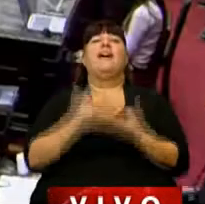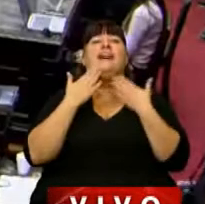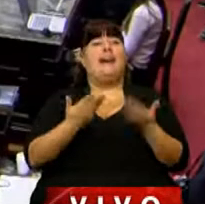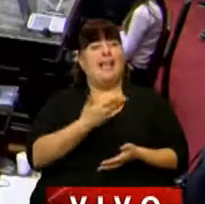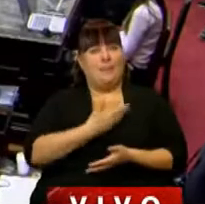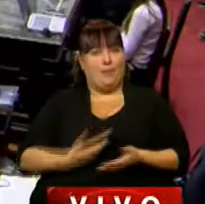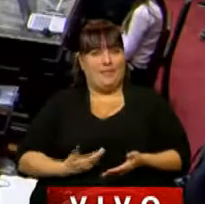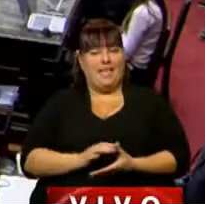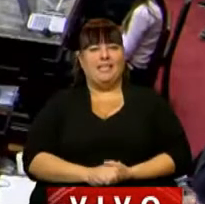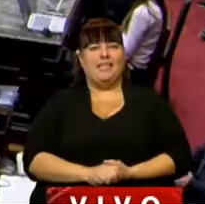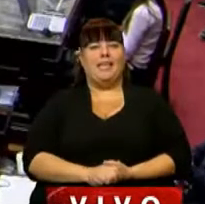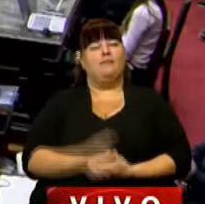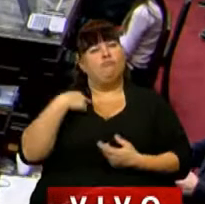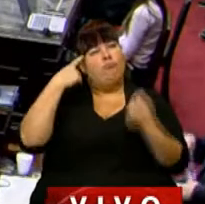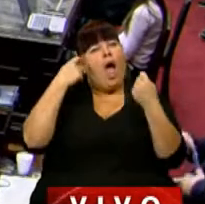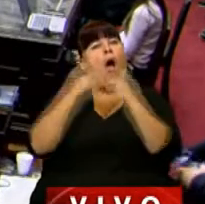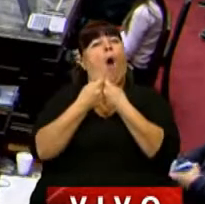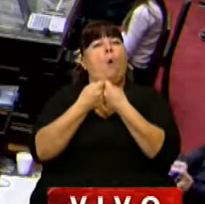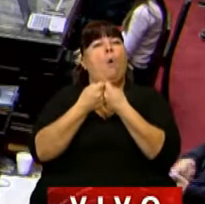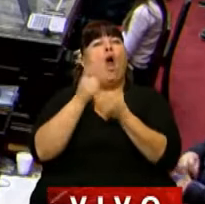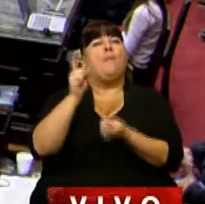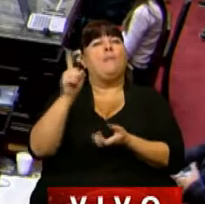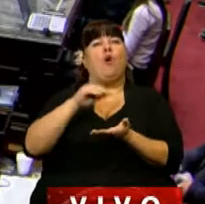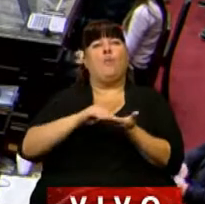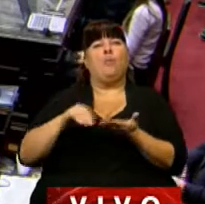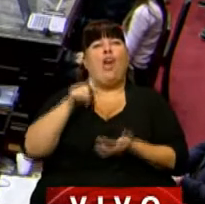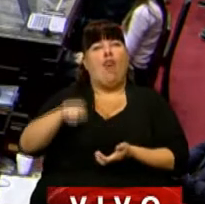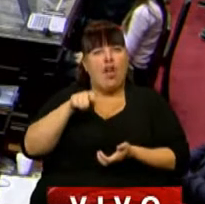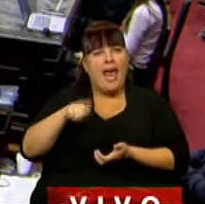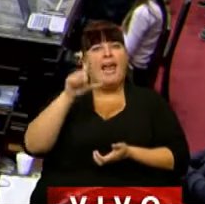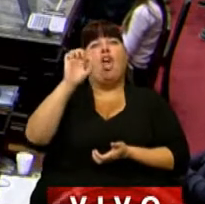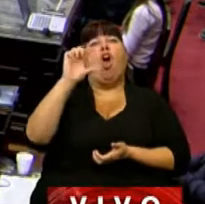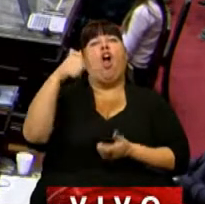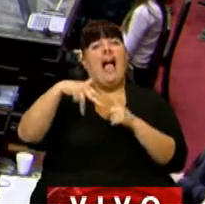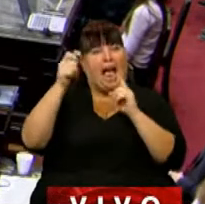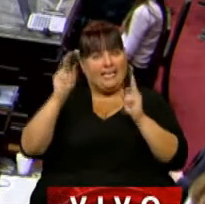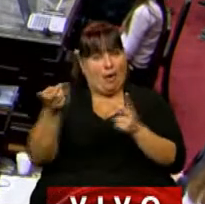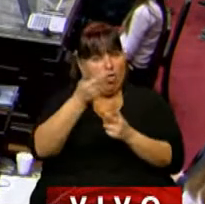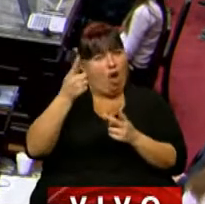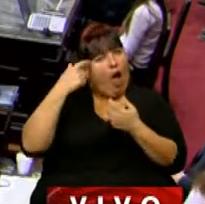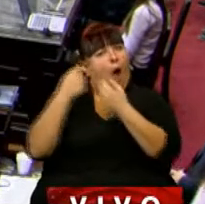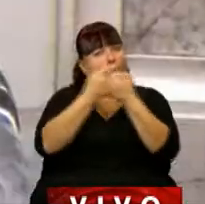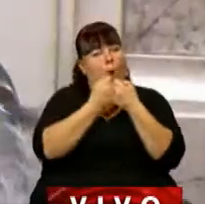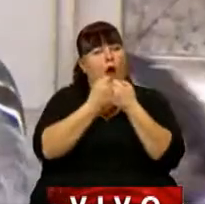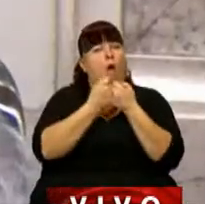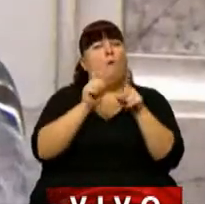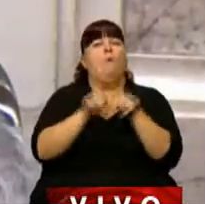presidente. Coincidiendo con el diputado Negri y la diputada Ocaña, estamos ante